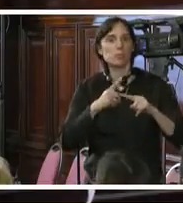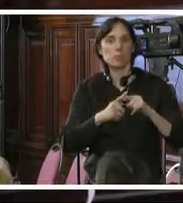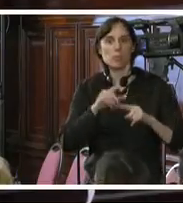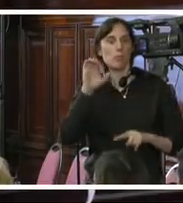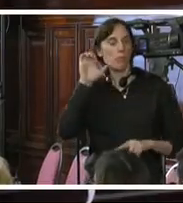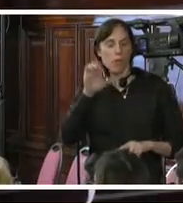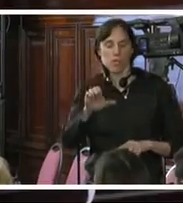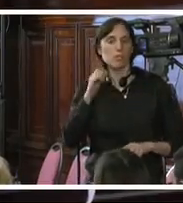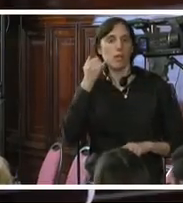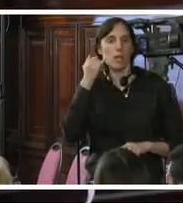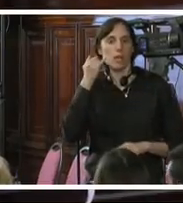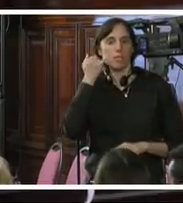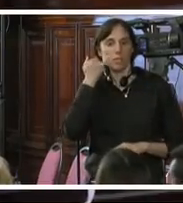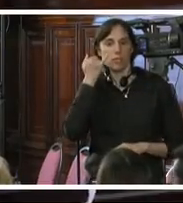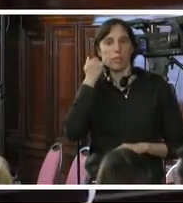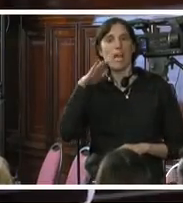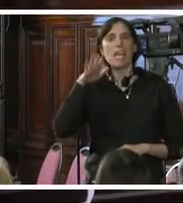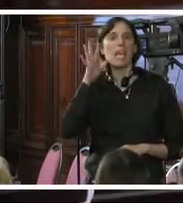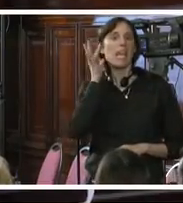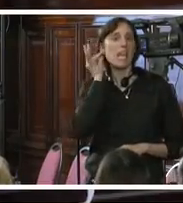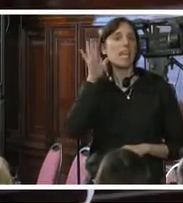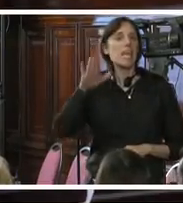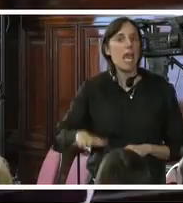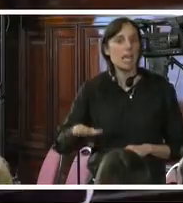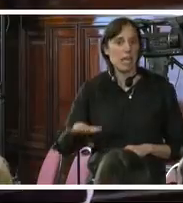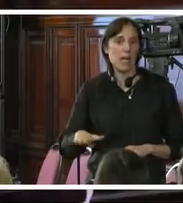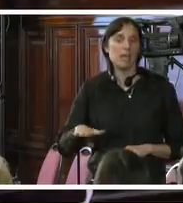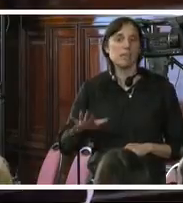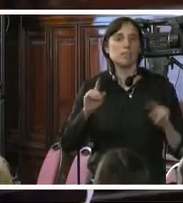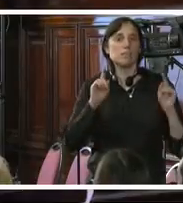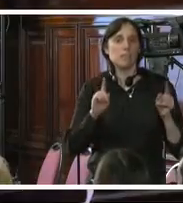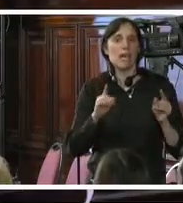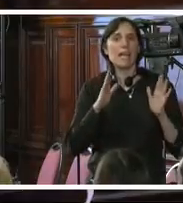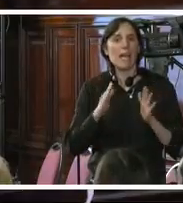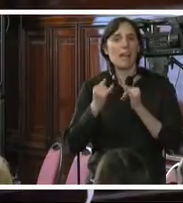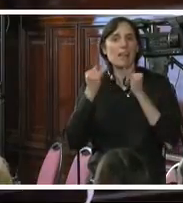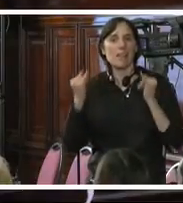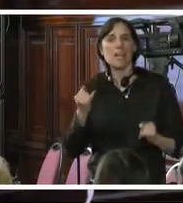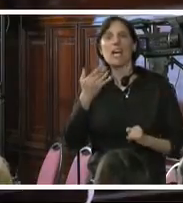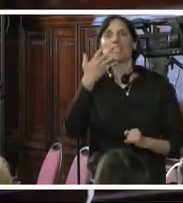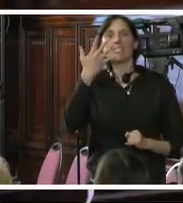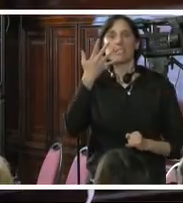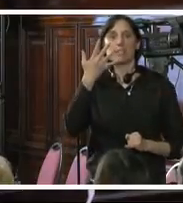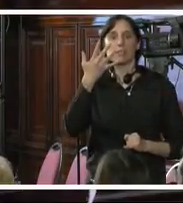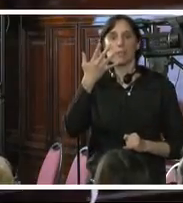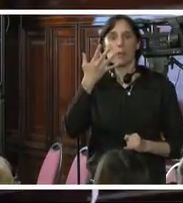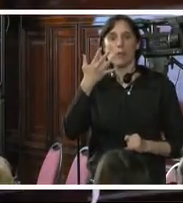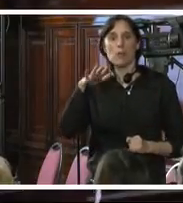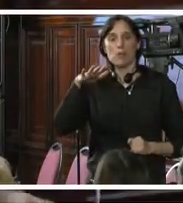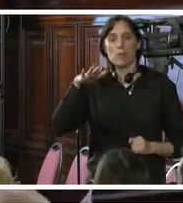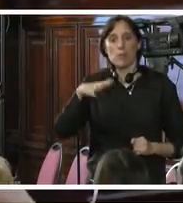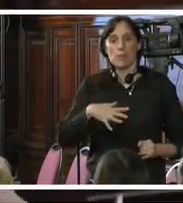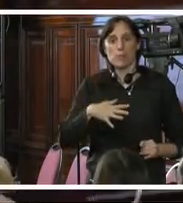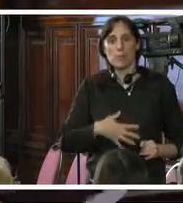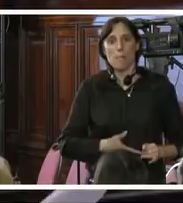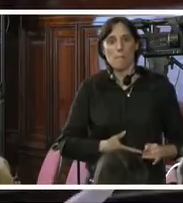una violencia sexual contra una niña y cada día se registran 5 embarazos de niñas menores de